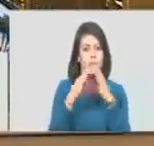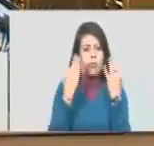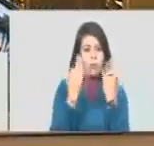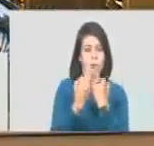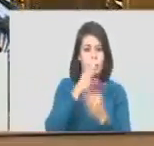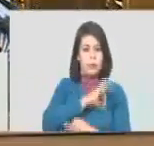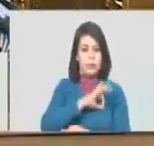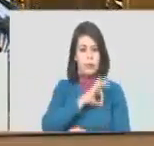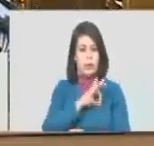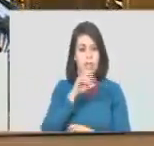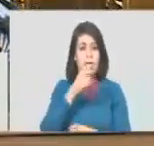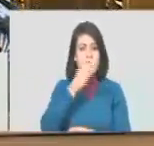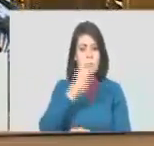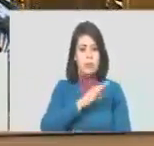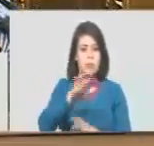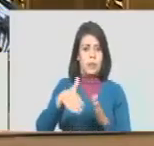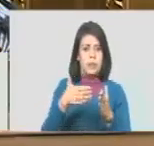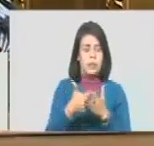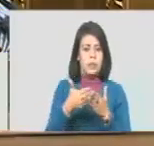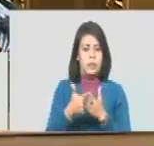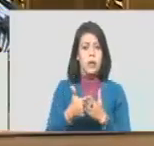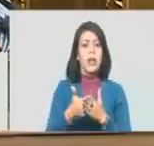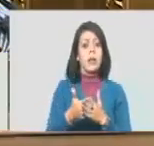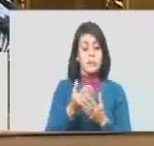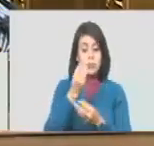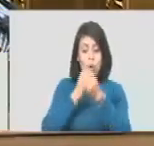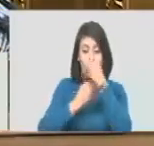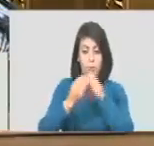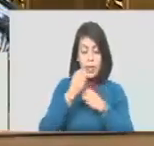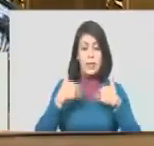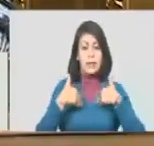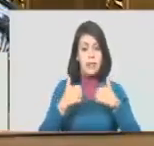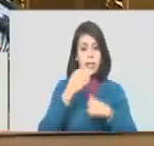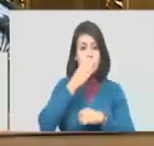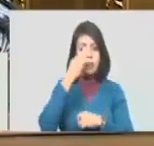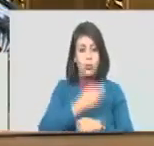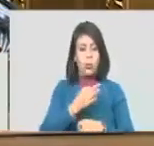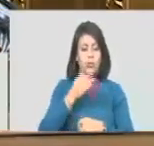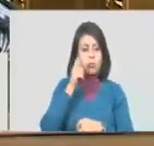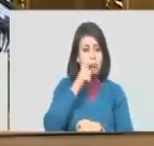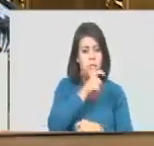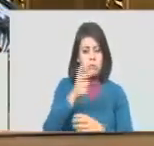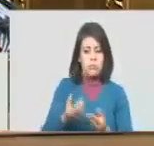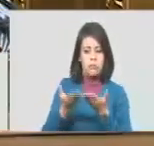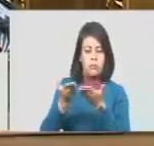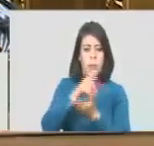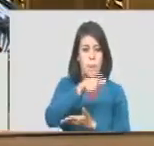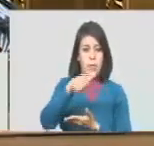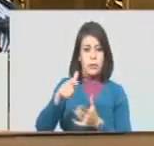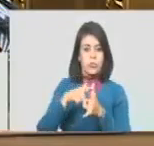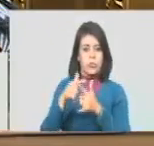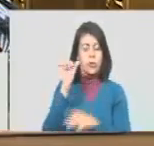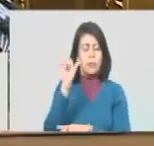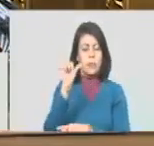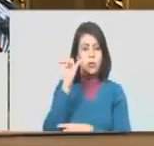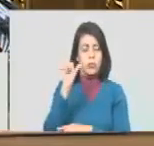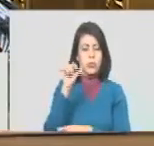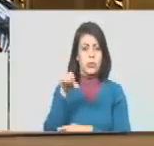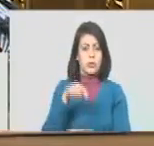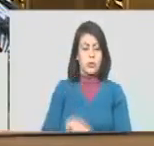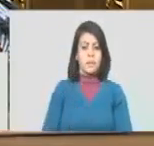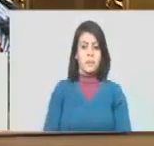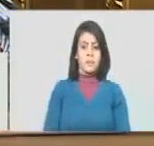y la sociedad, garantizarán el acceso a una alimentación sana, segura y soberana a todas las personas con trastorno del